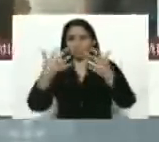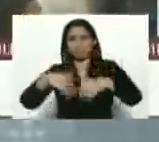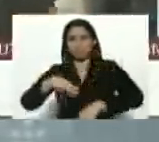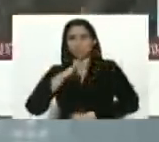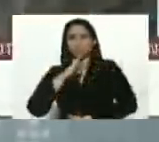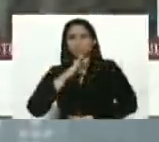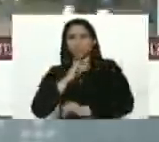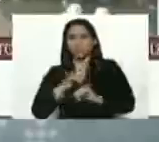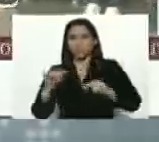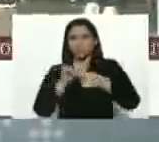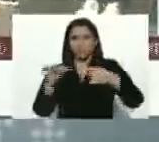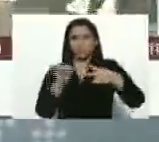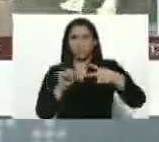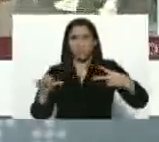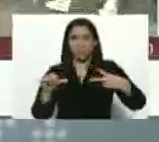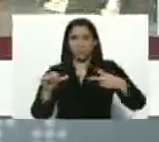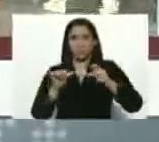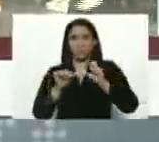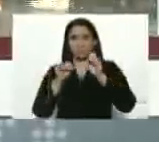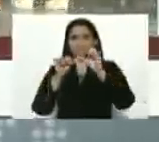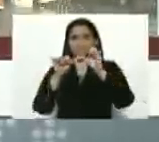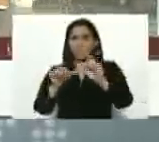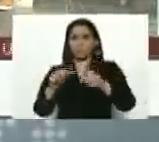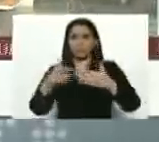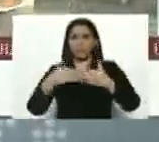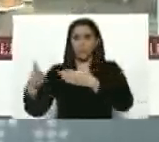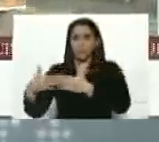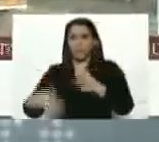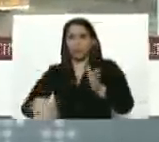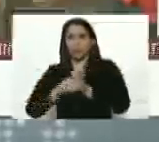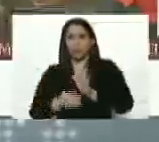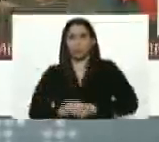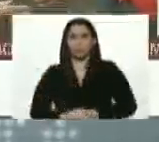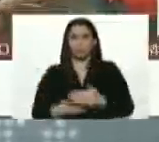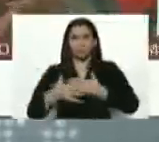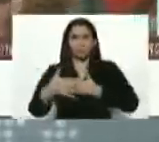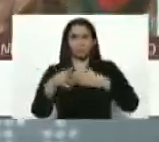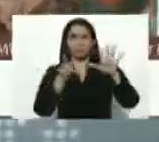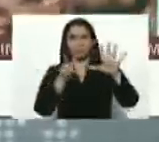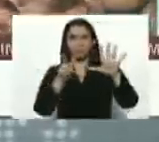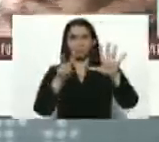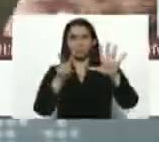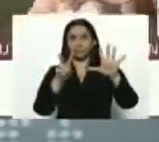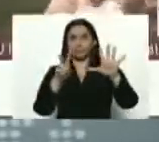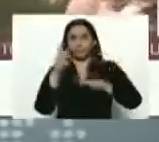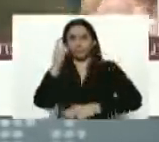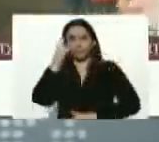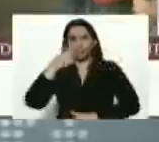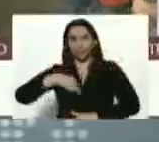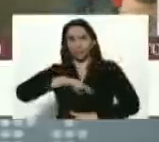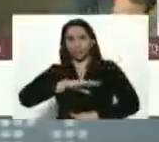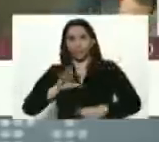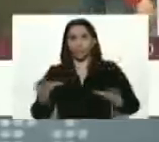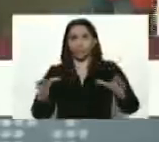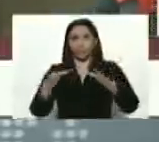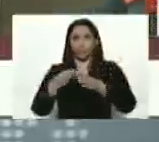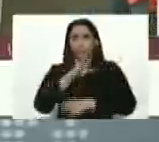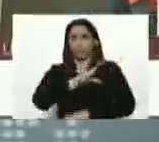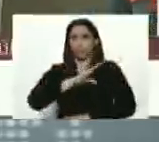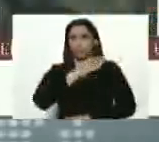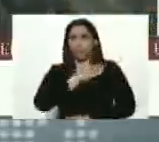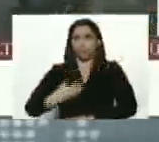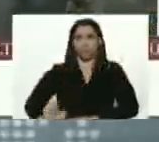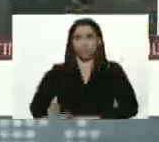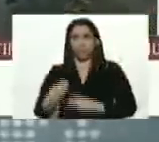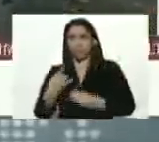semana permanecen cerradas nuevamente durante 7 días. Estuvimos reunidos en la comisión presidencial, como les